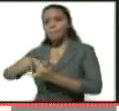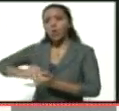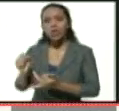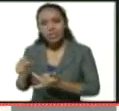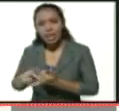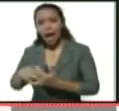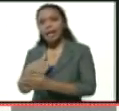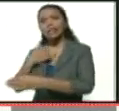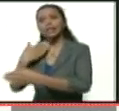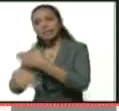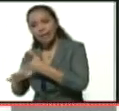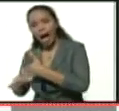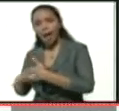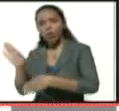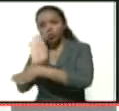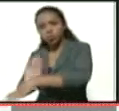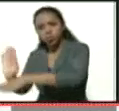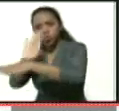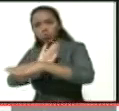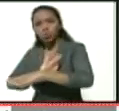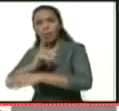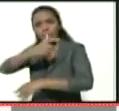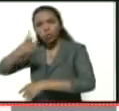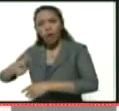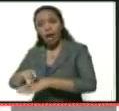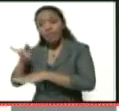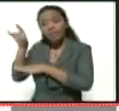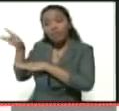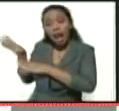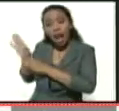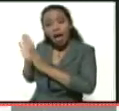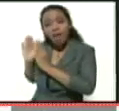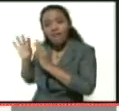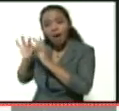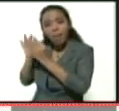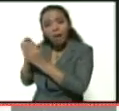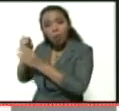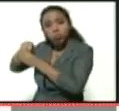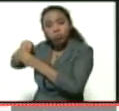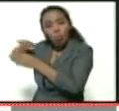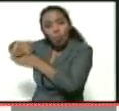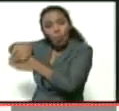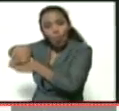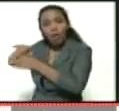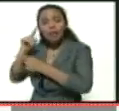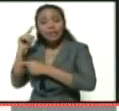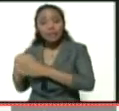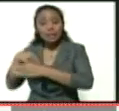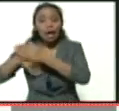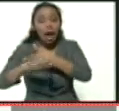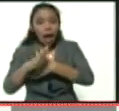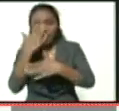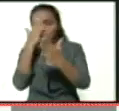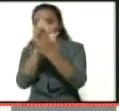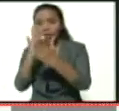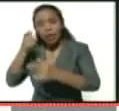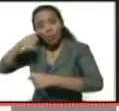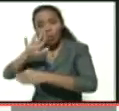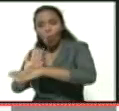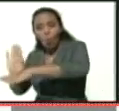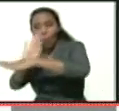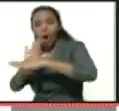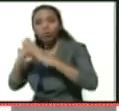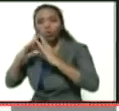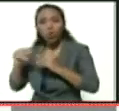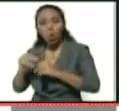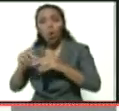que salen a proteger, dejan su familia en su casa en cuarentena y salen a proteger a nuestro pueblo. En todos